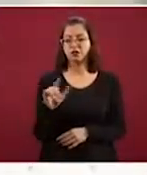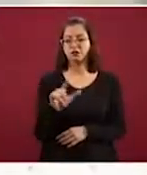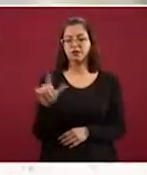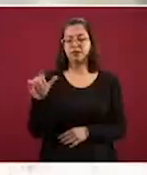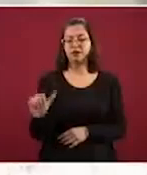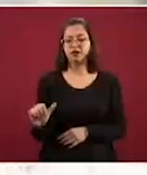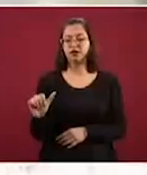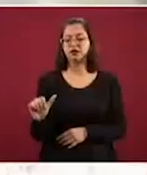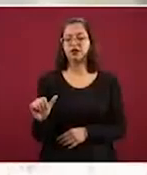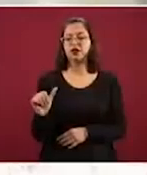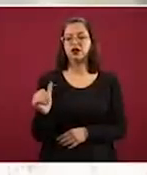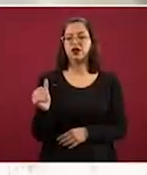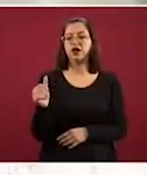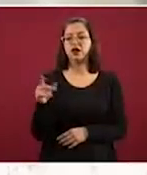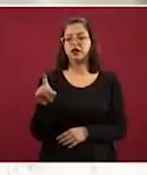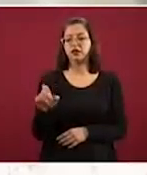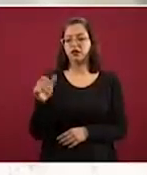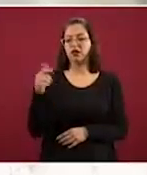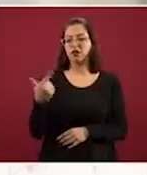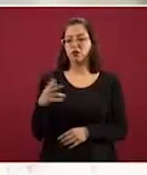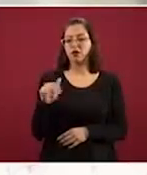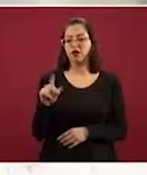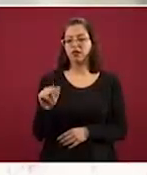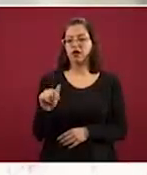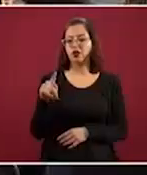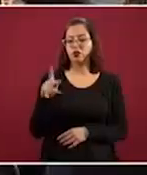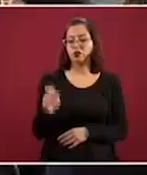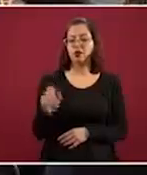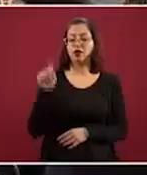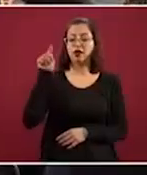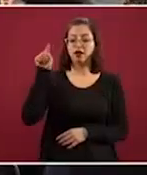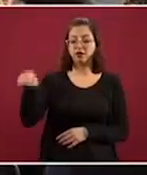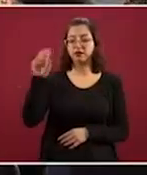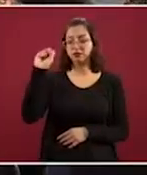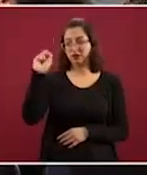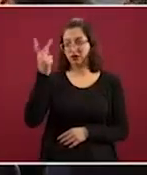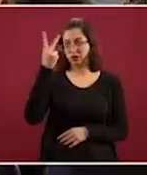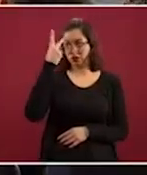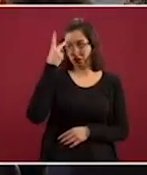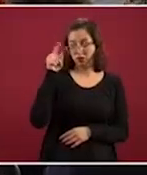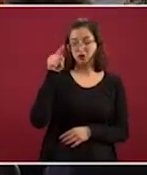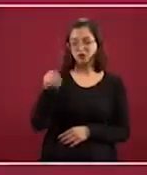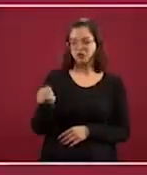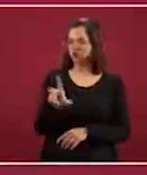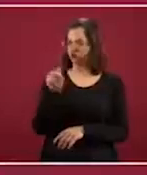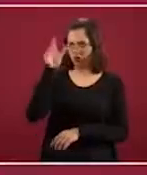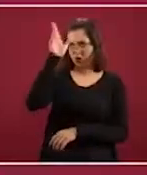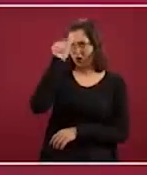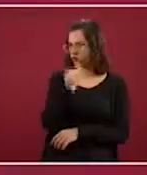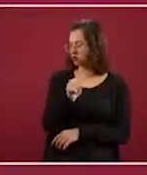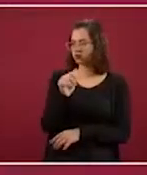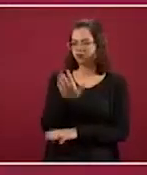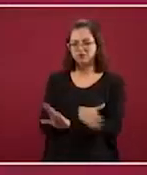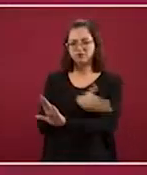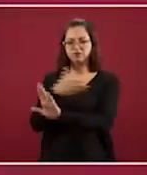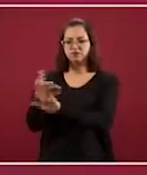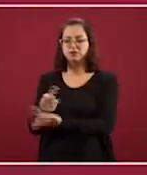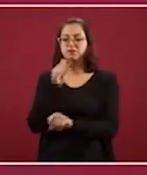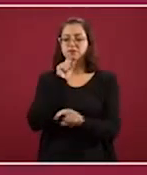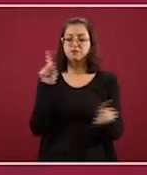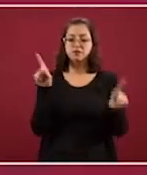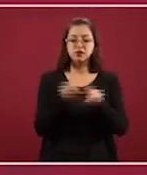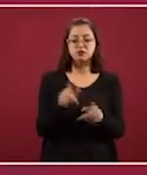y Matehuala, en San Luis Potosí. Era reconocido también por su defensa en los sitios